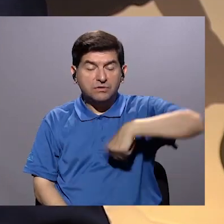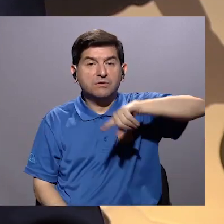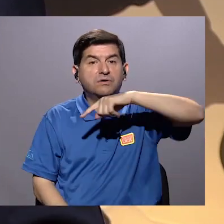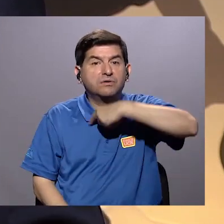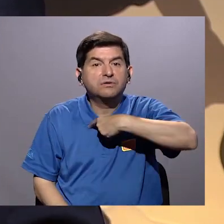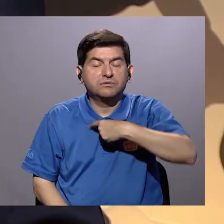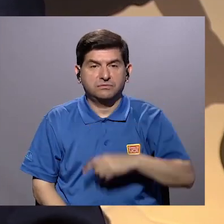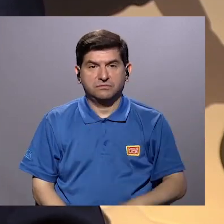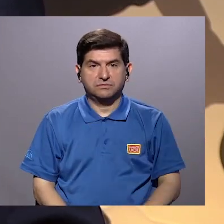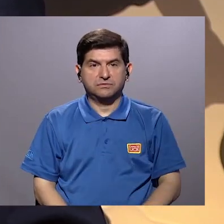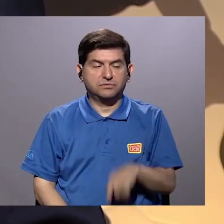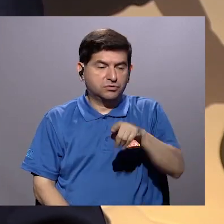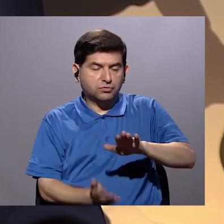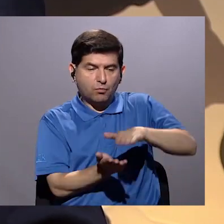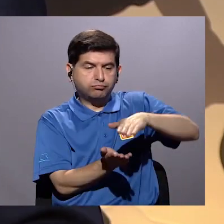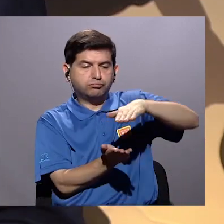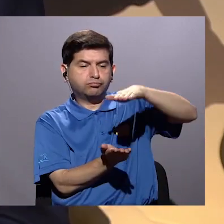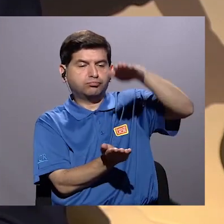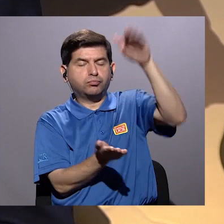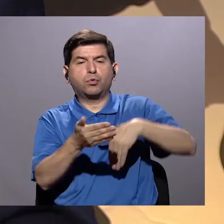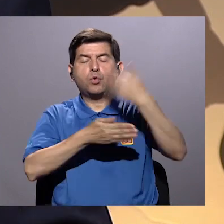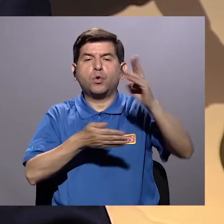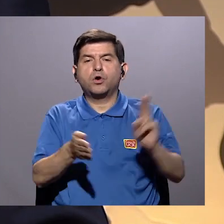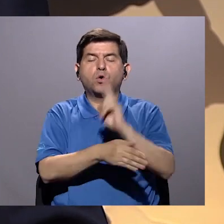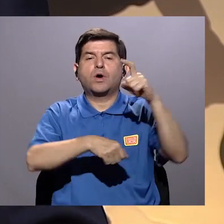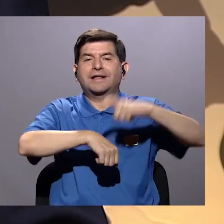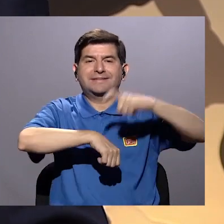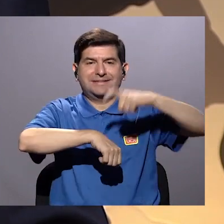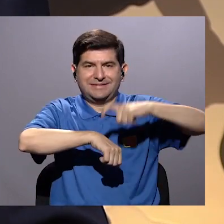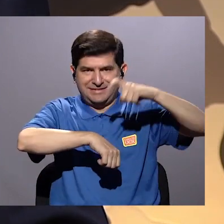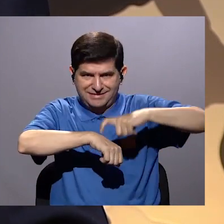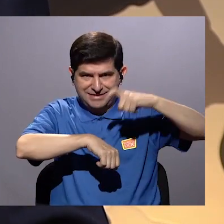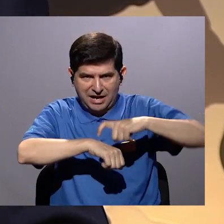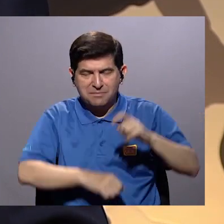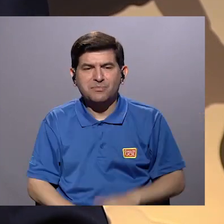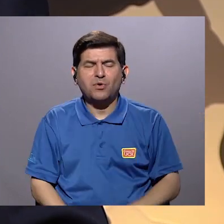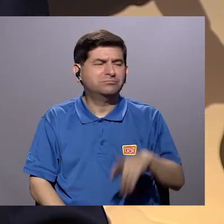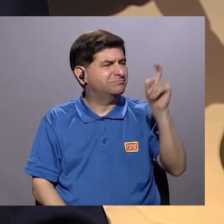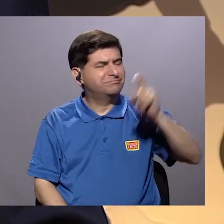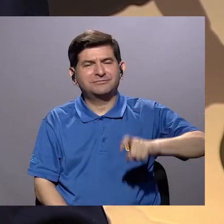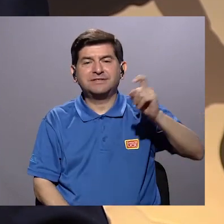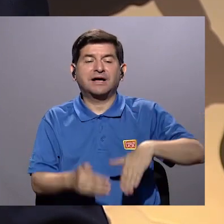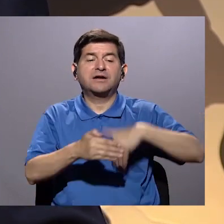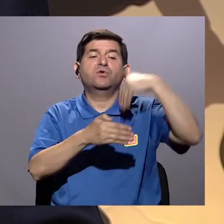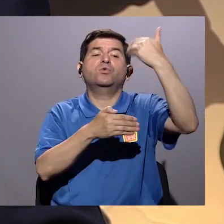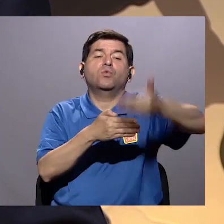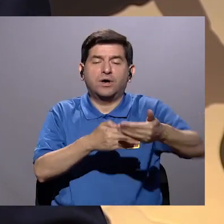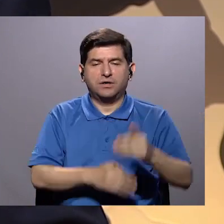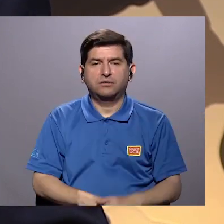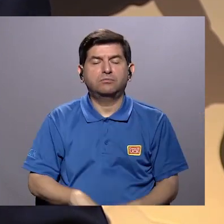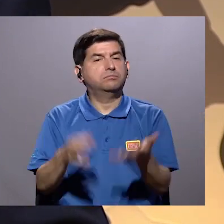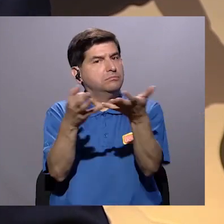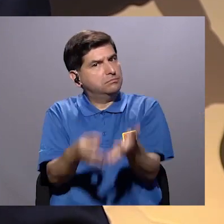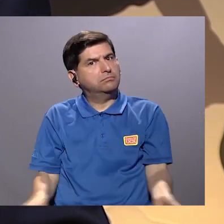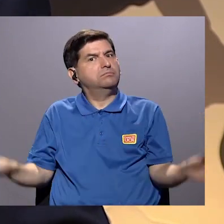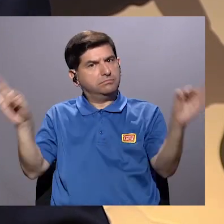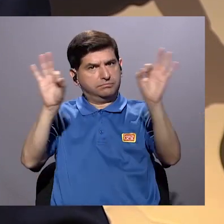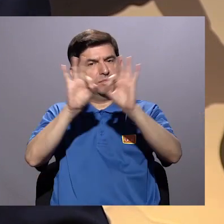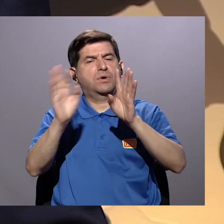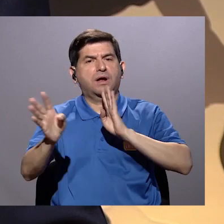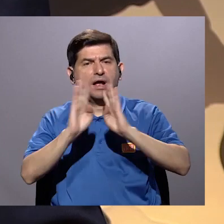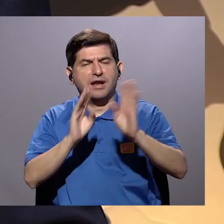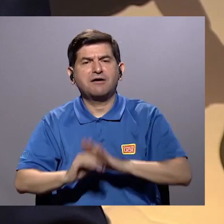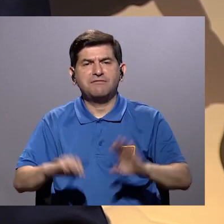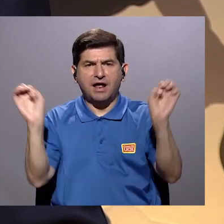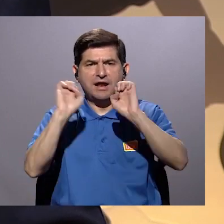Poder acumularla, ¿verdad? Y luego utilizarla en tiempos donde se va a requerir posteriormente. Y esto es fundamental cuando hablamos de